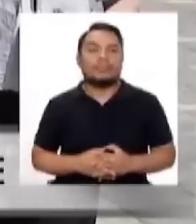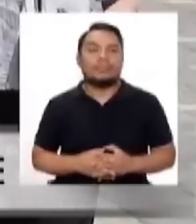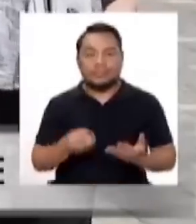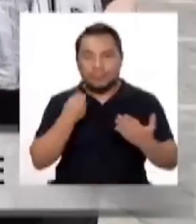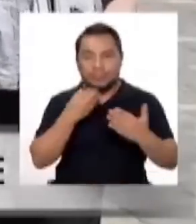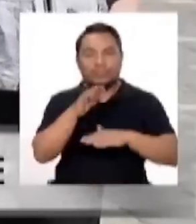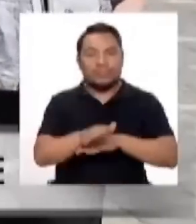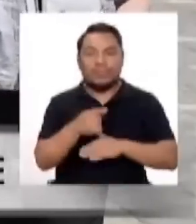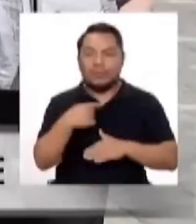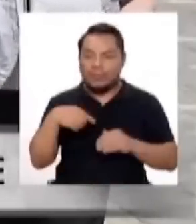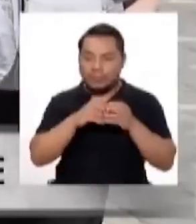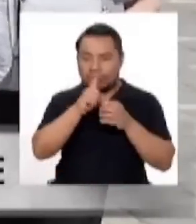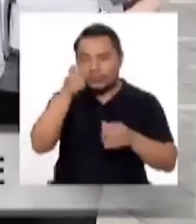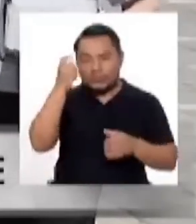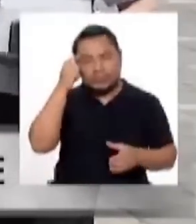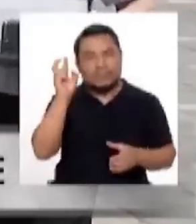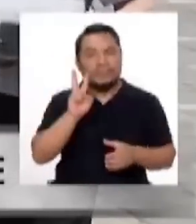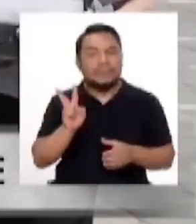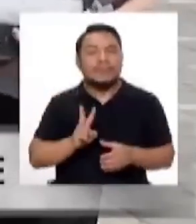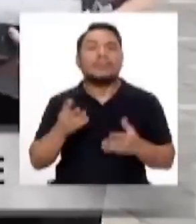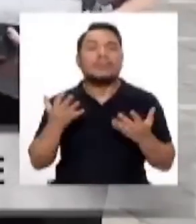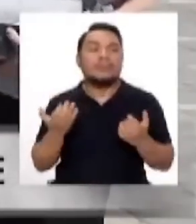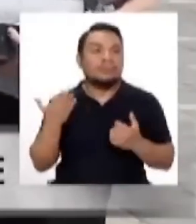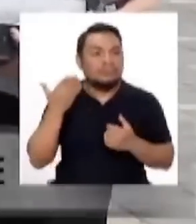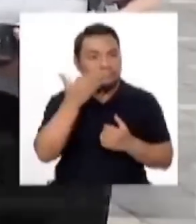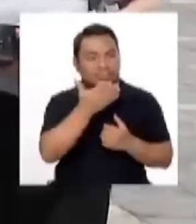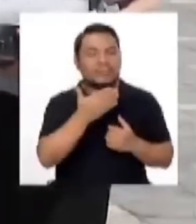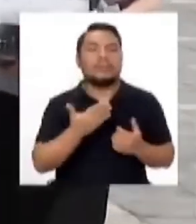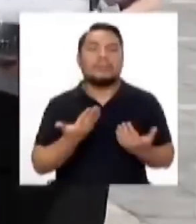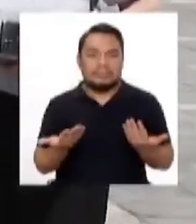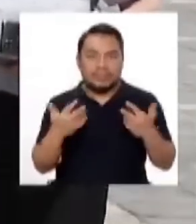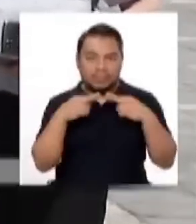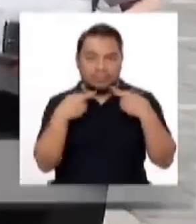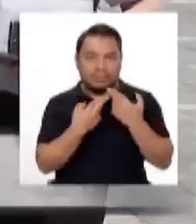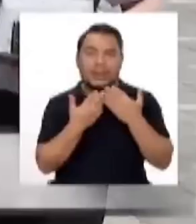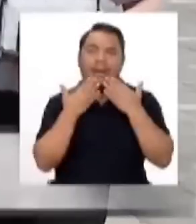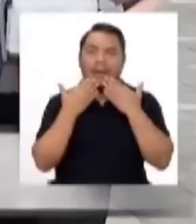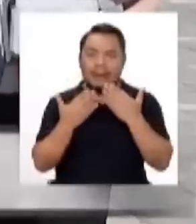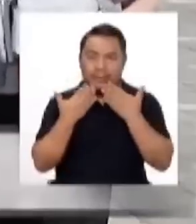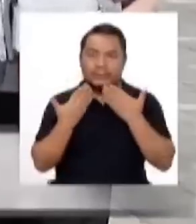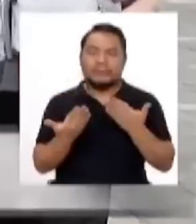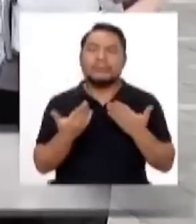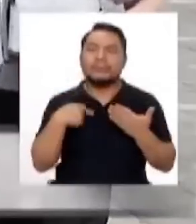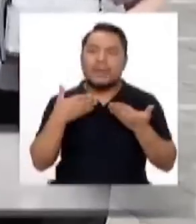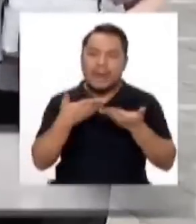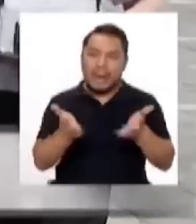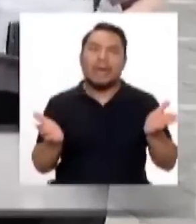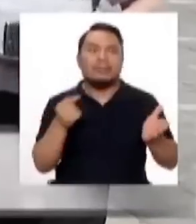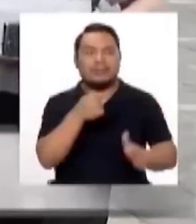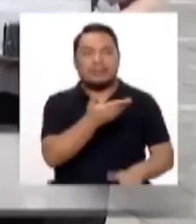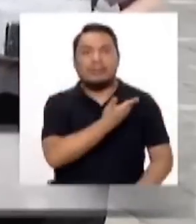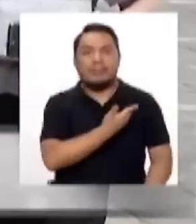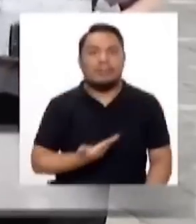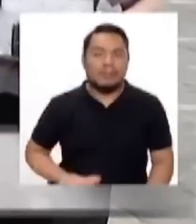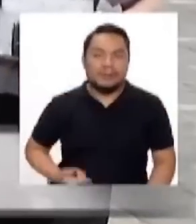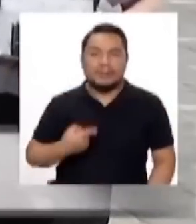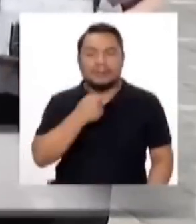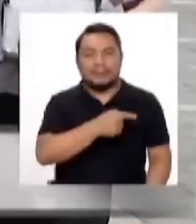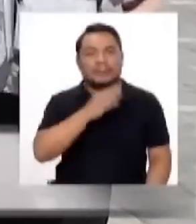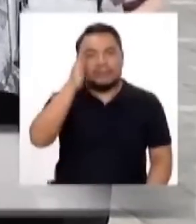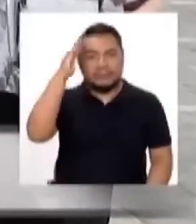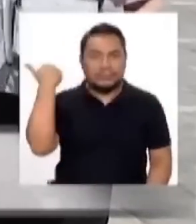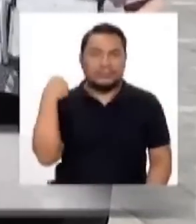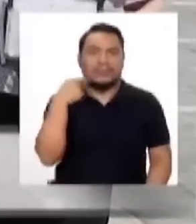Verde, agradecer la apertura democrática de la presidenta constitucional Dina